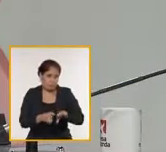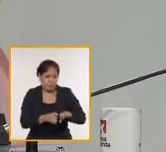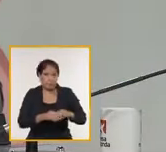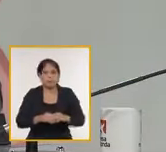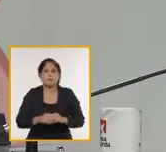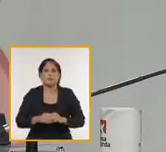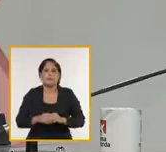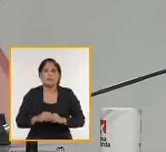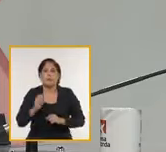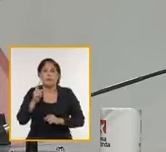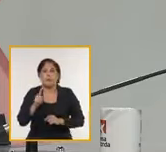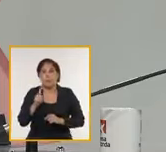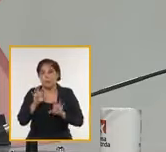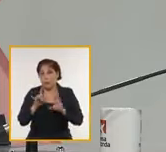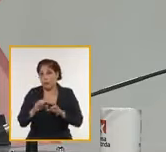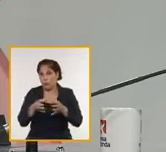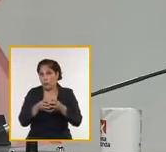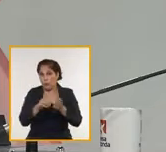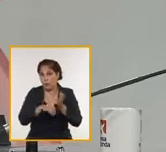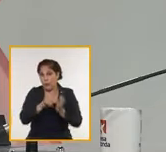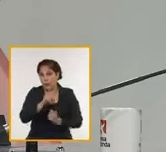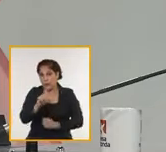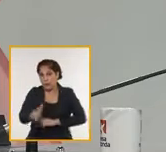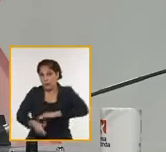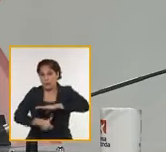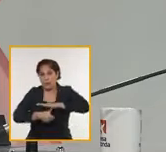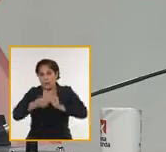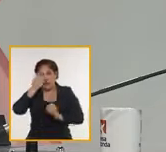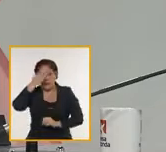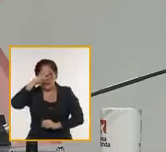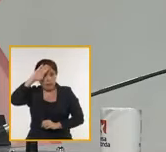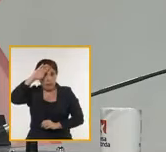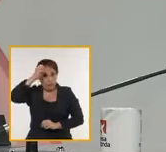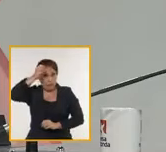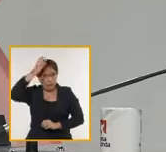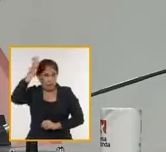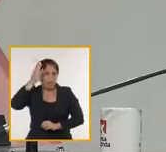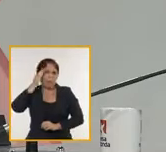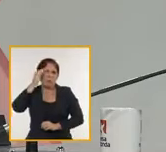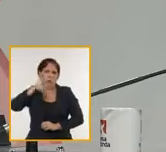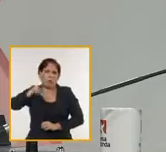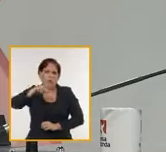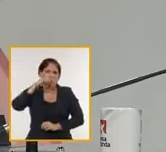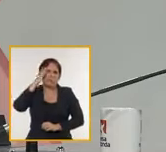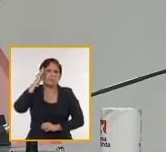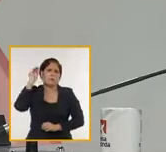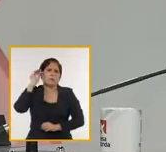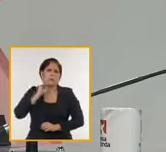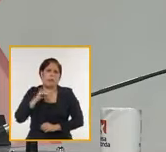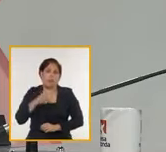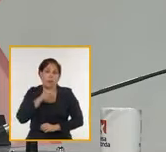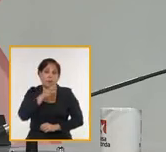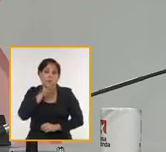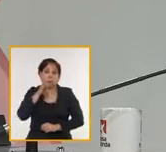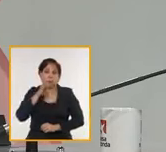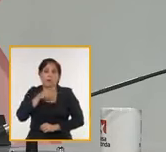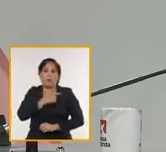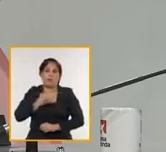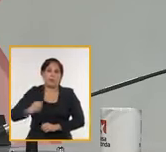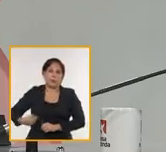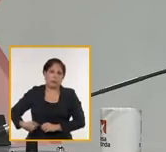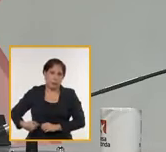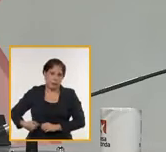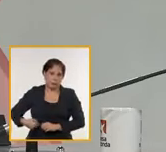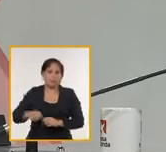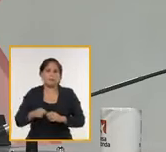Bueno, y el primer secretario del Partido Comunista de Cuba y presidente de la República, como todos sabemos, Miguel Díaz-Canel Bermúdez, se encuentra de gira